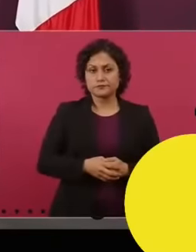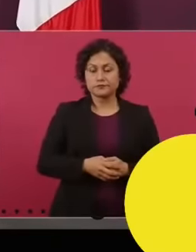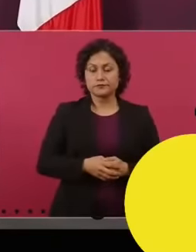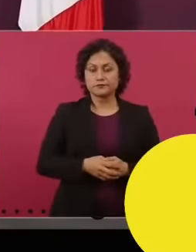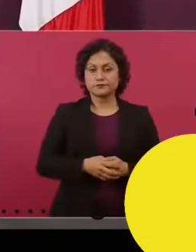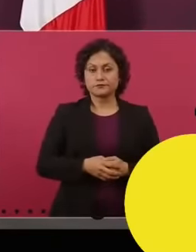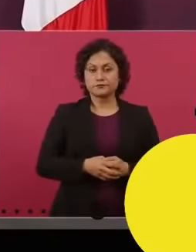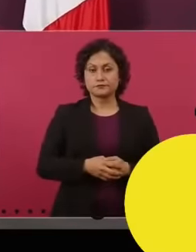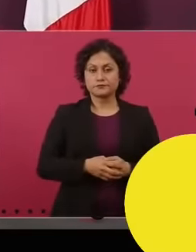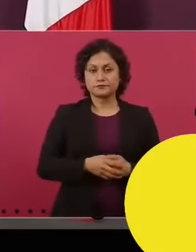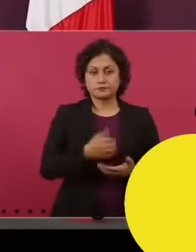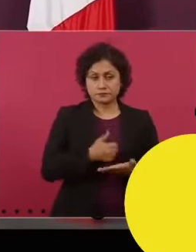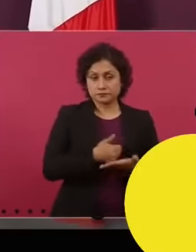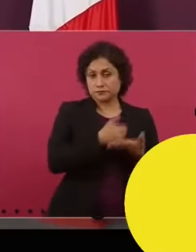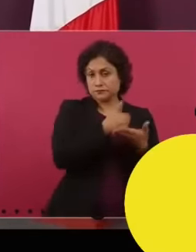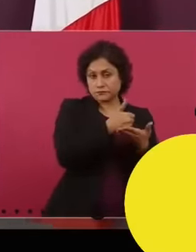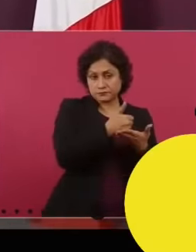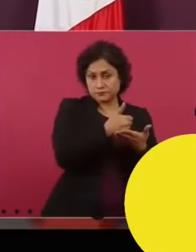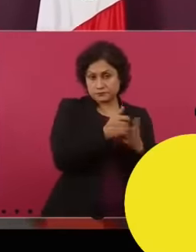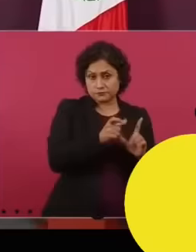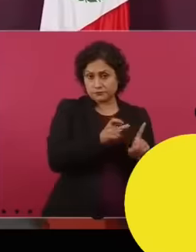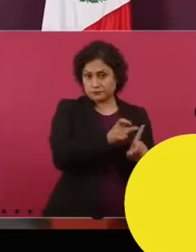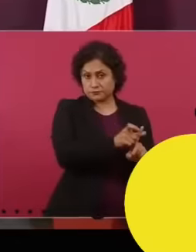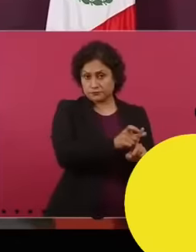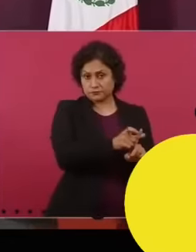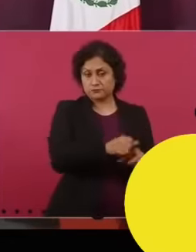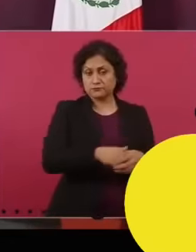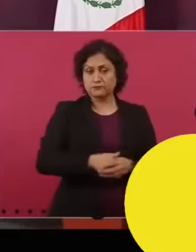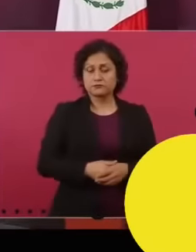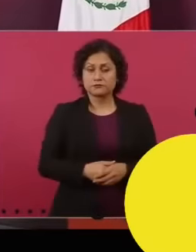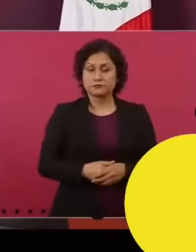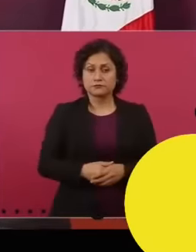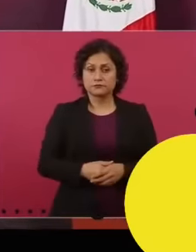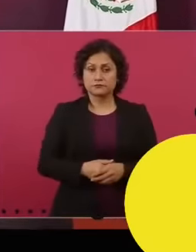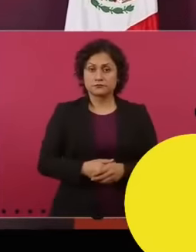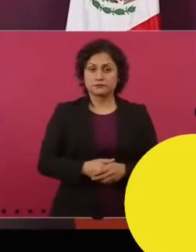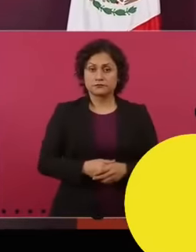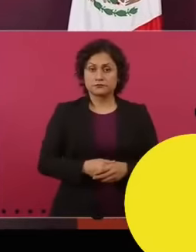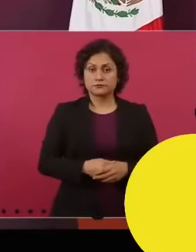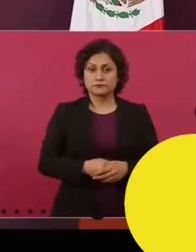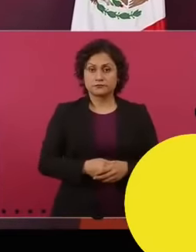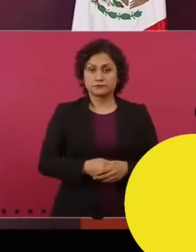de ayudarla, protegerla,